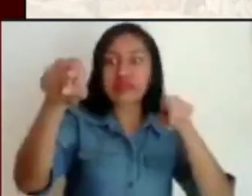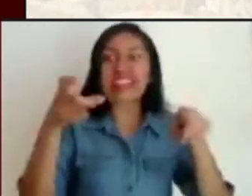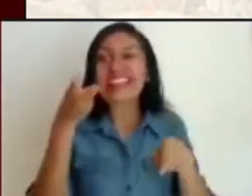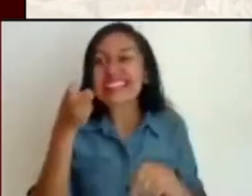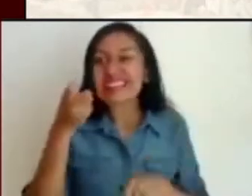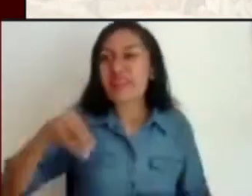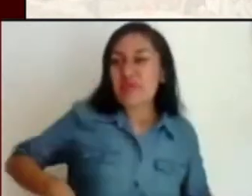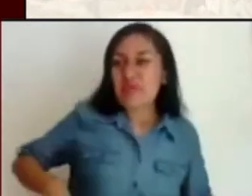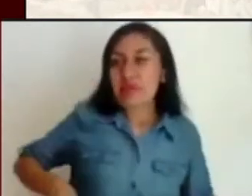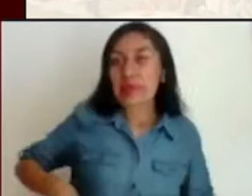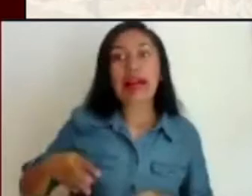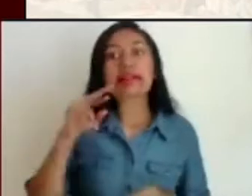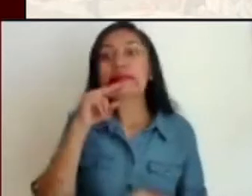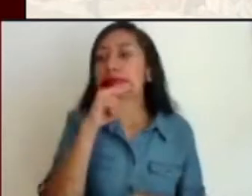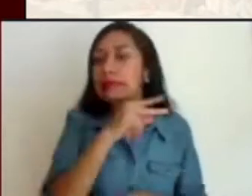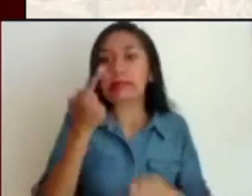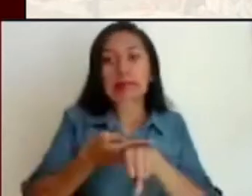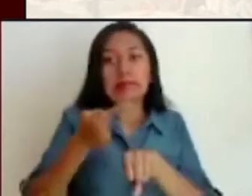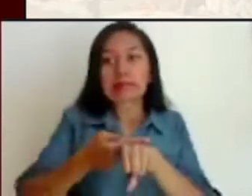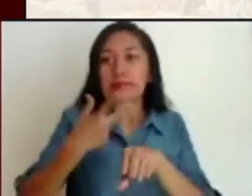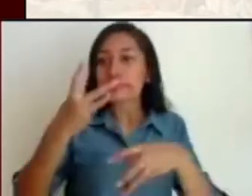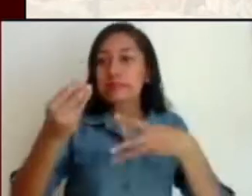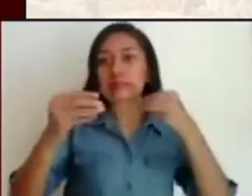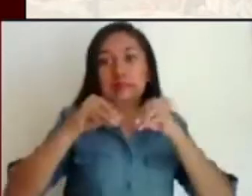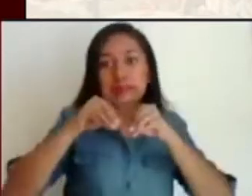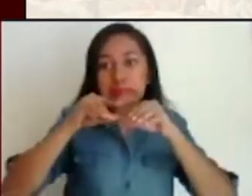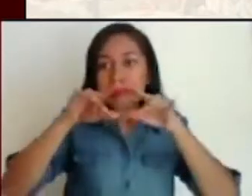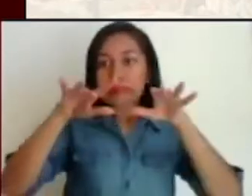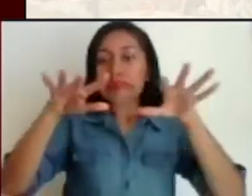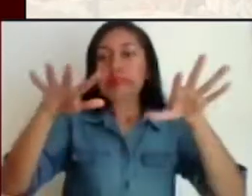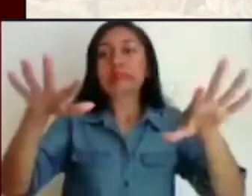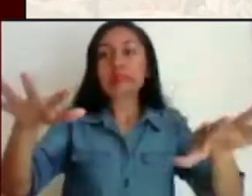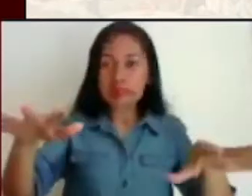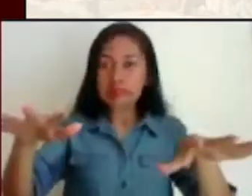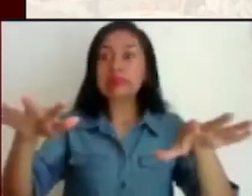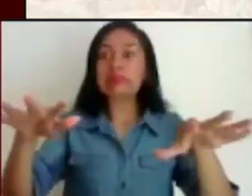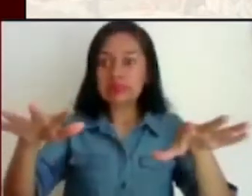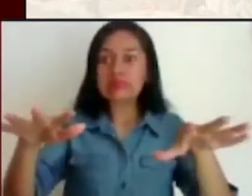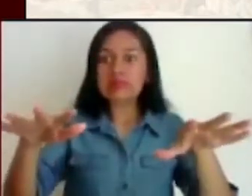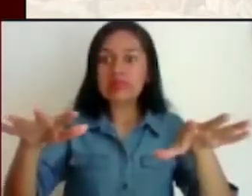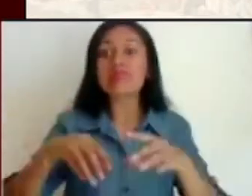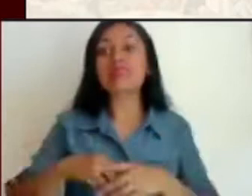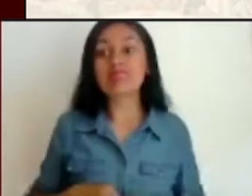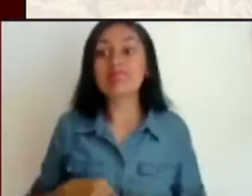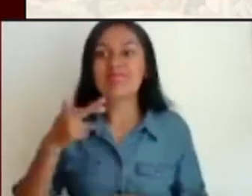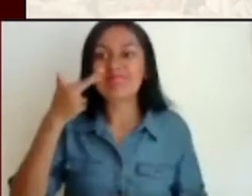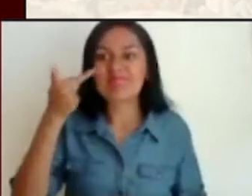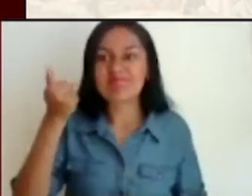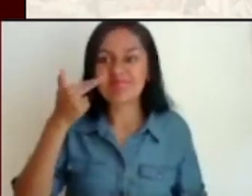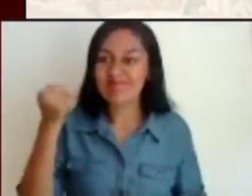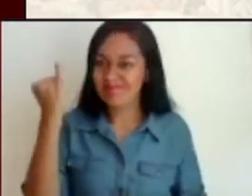Accanto alla modalità eterologa dalla pulce del ratto all'uomo, vi è anche la possibilità di diffusione